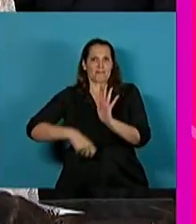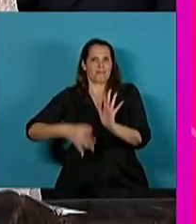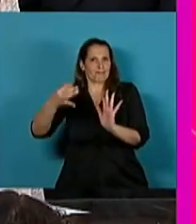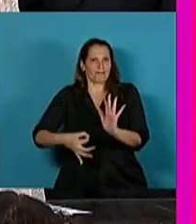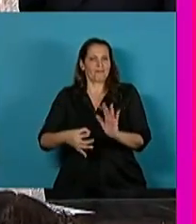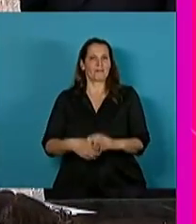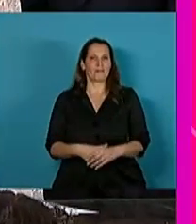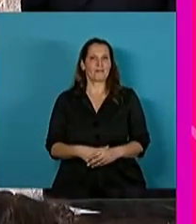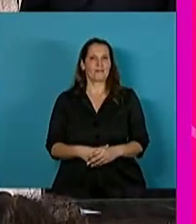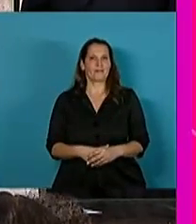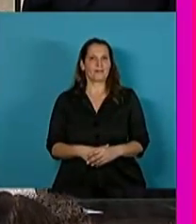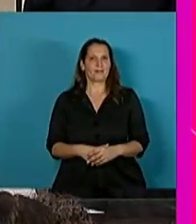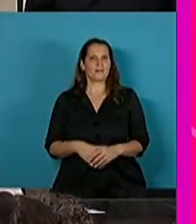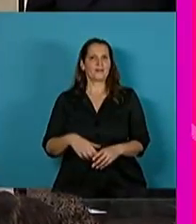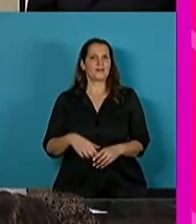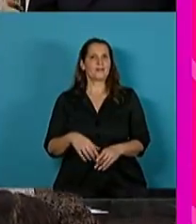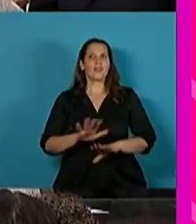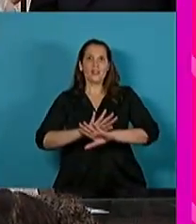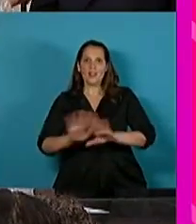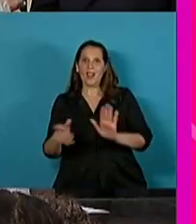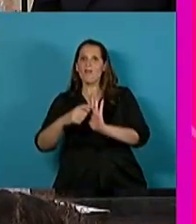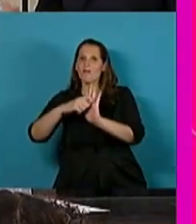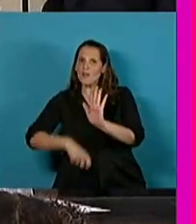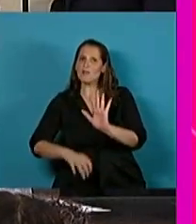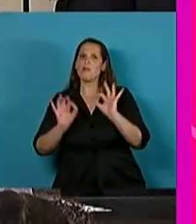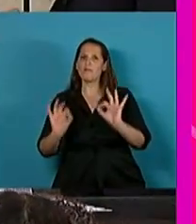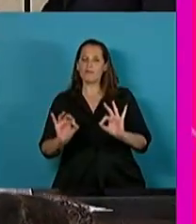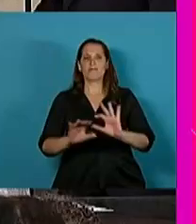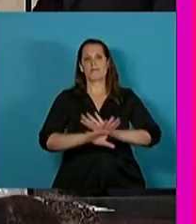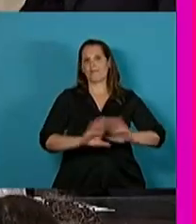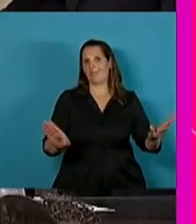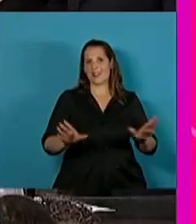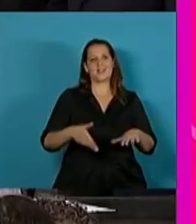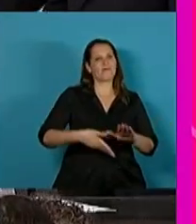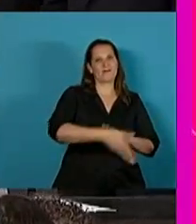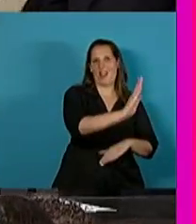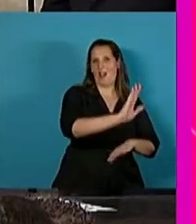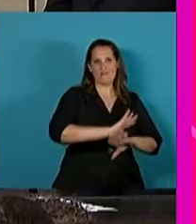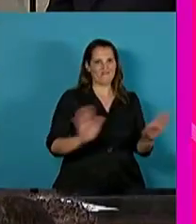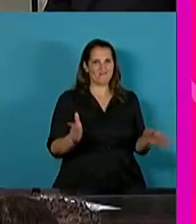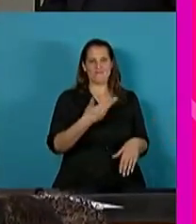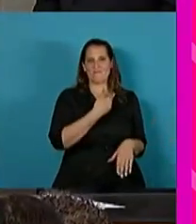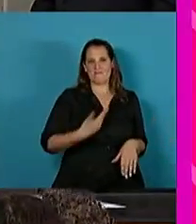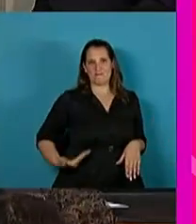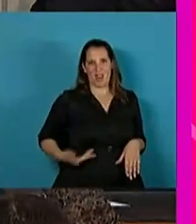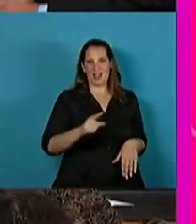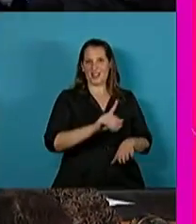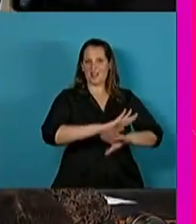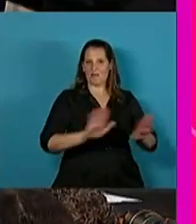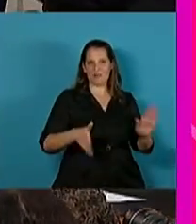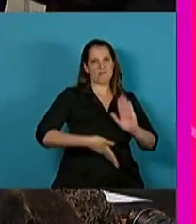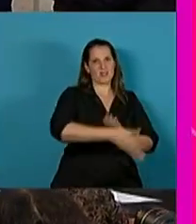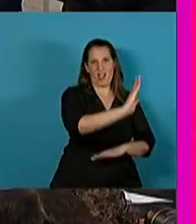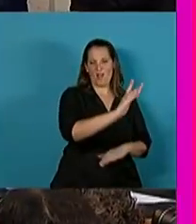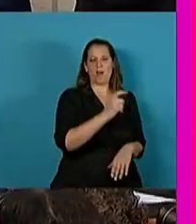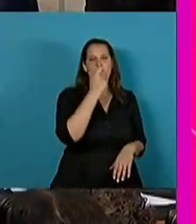ahora tenemos la parte que nosotros le llamamos ceremonial de aclamación, que es el encuentro con el pueblo ya directamente, tú. No a través de los representantes. ¿A qué hora? Y todo comienza a las